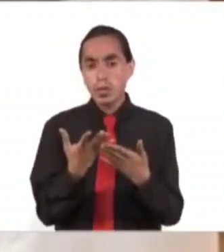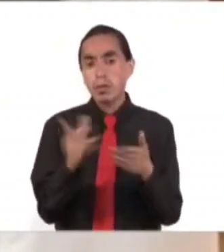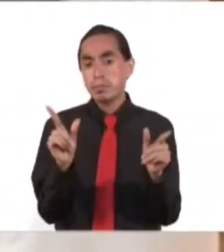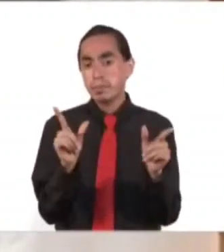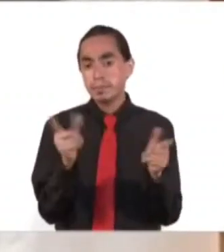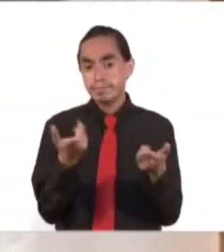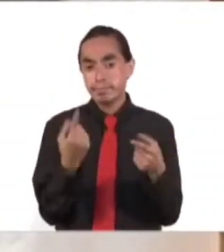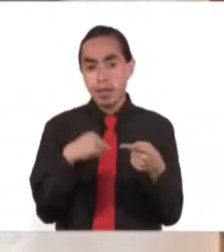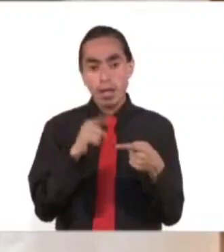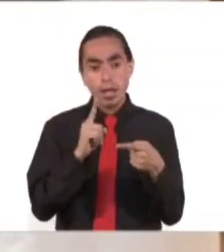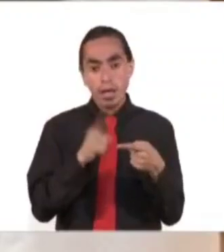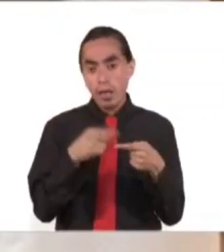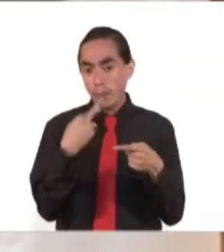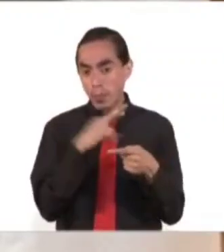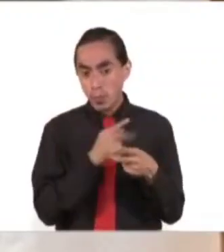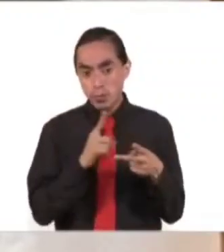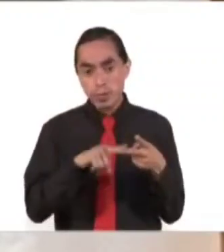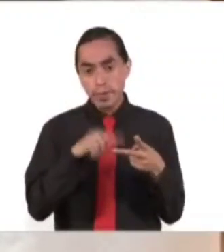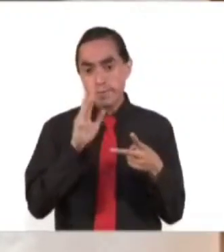duda,